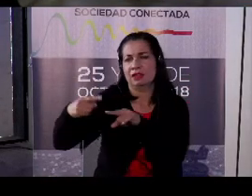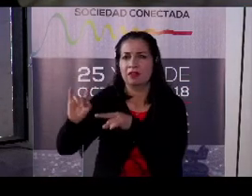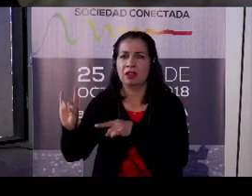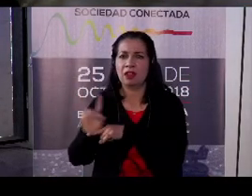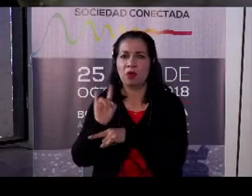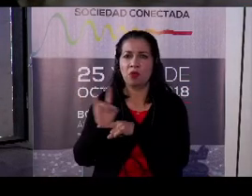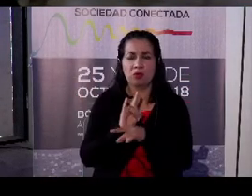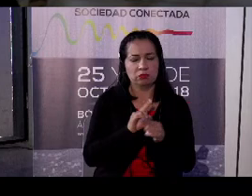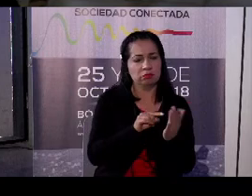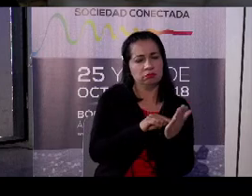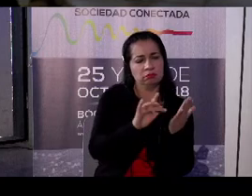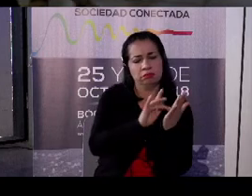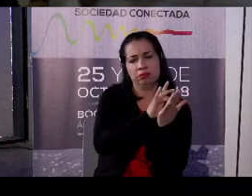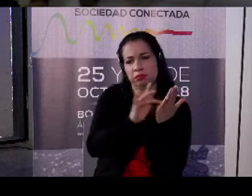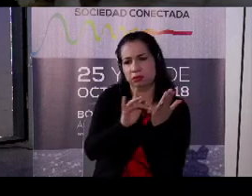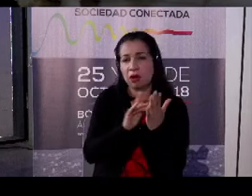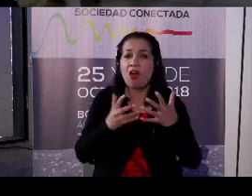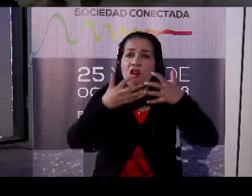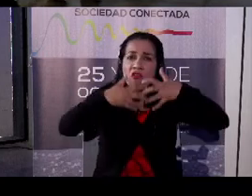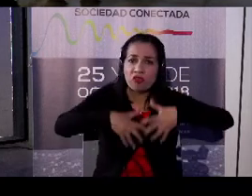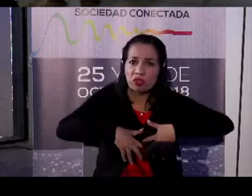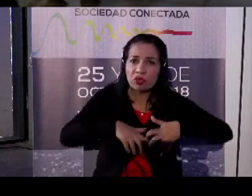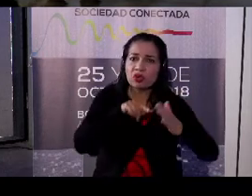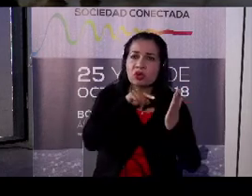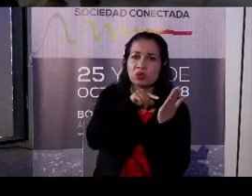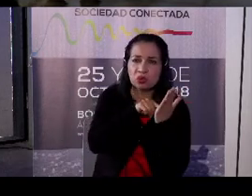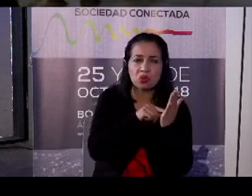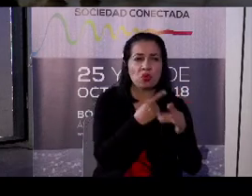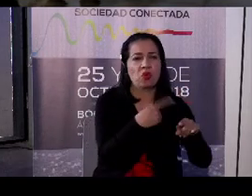fines con diferentes funcionalidades